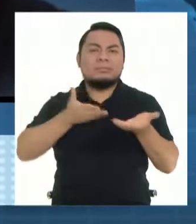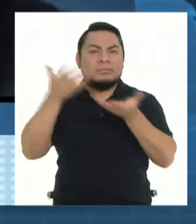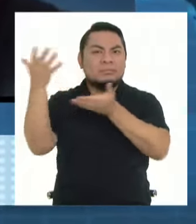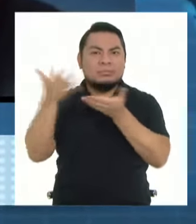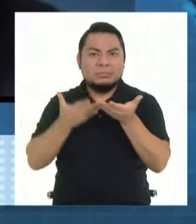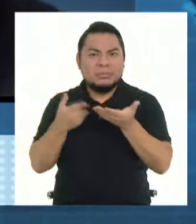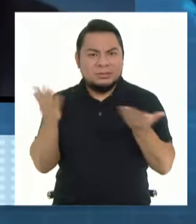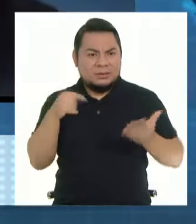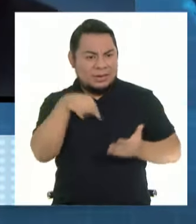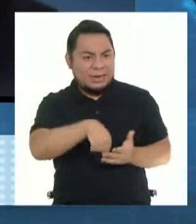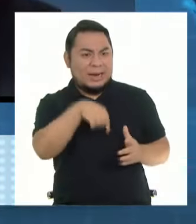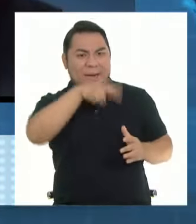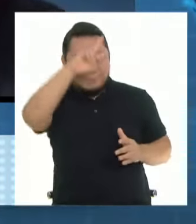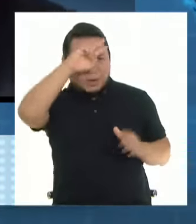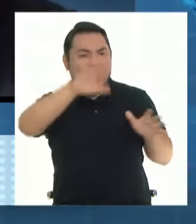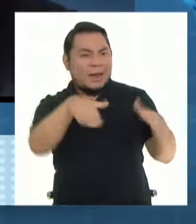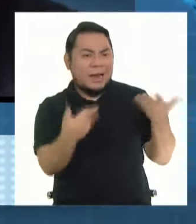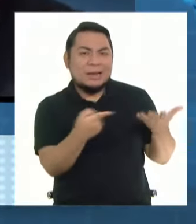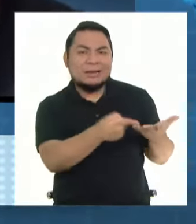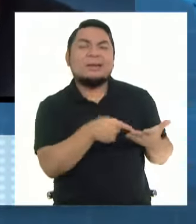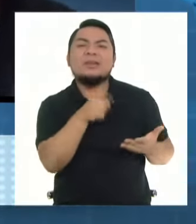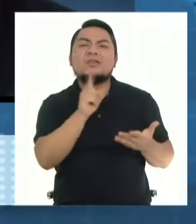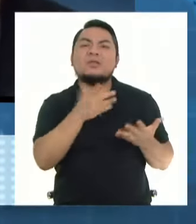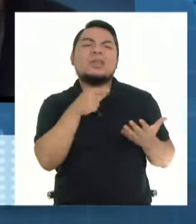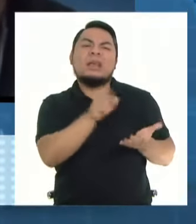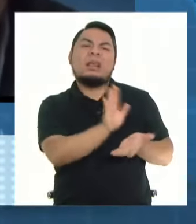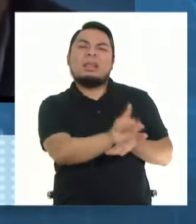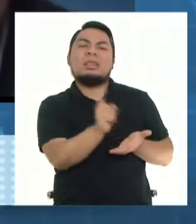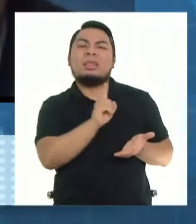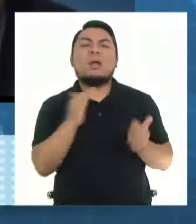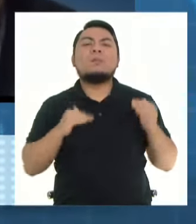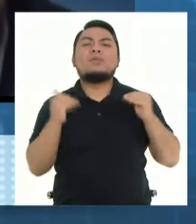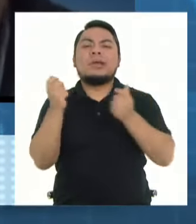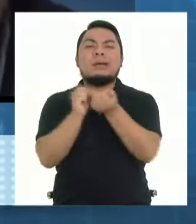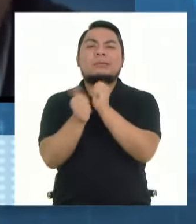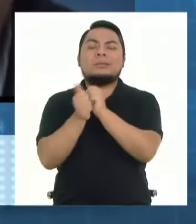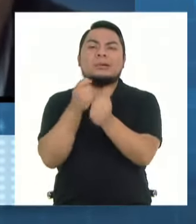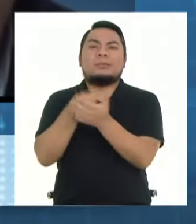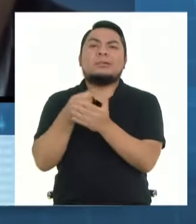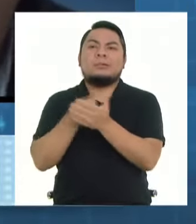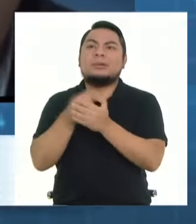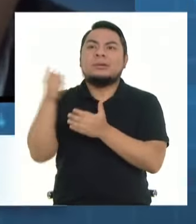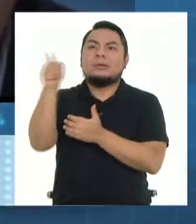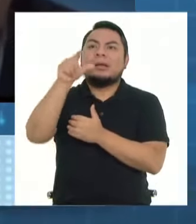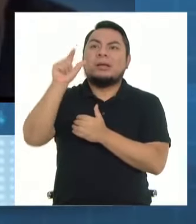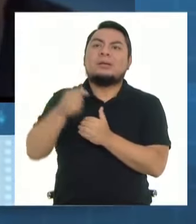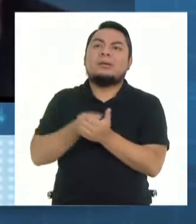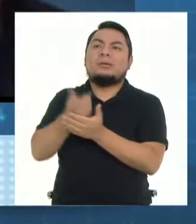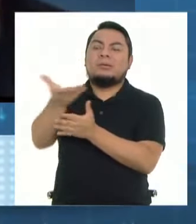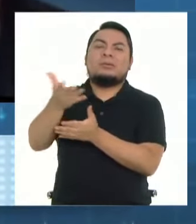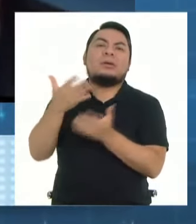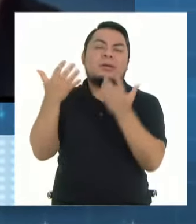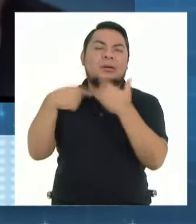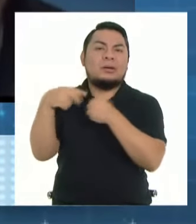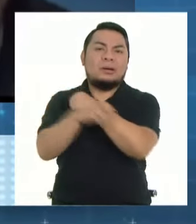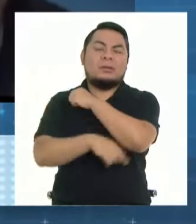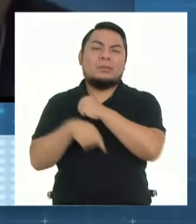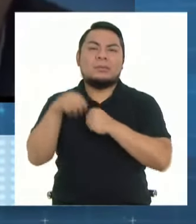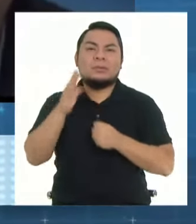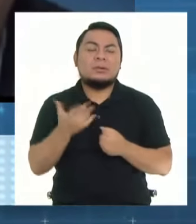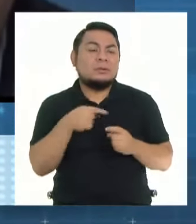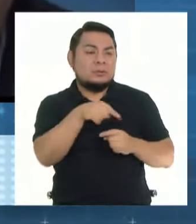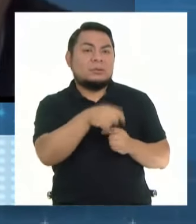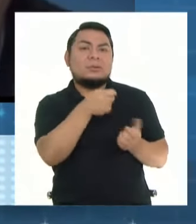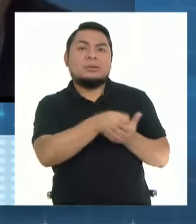poca posibilidad de competir que definitivamente los precios que terminan pagándose a los productores nacionales